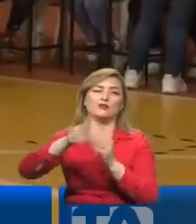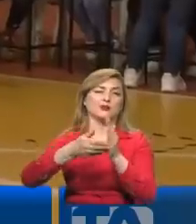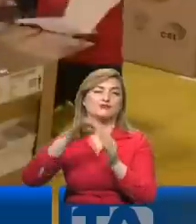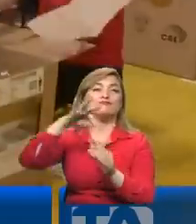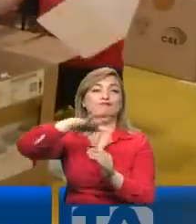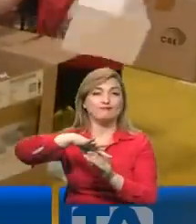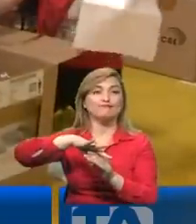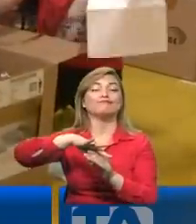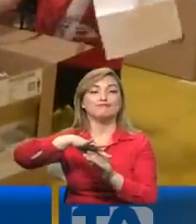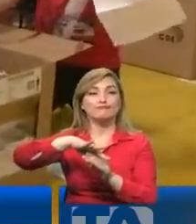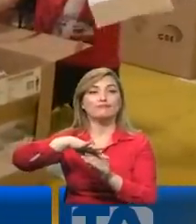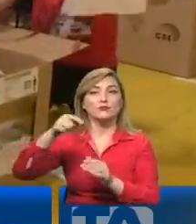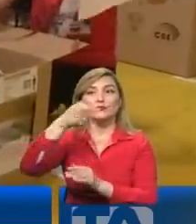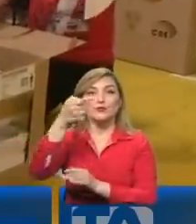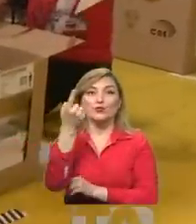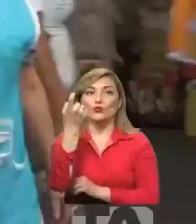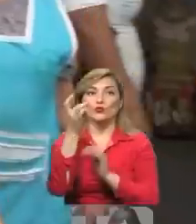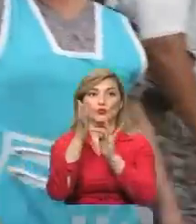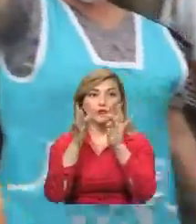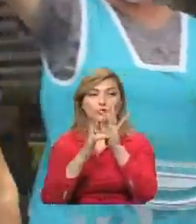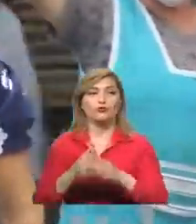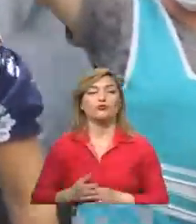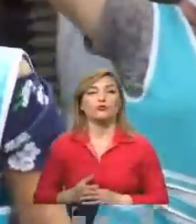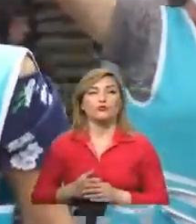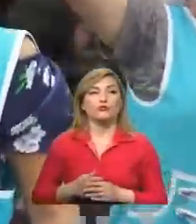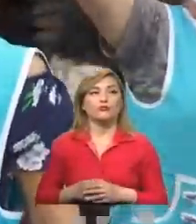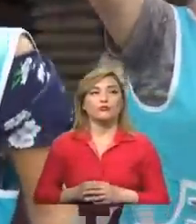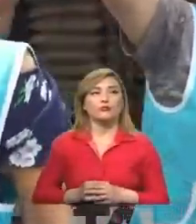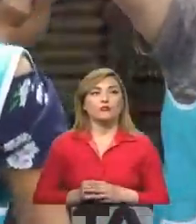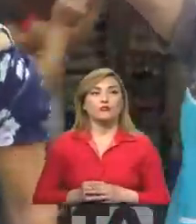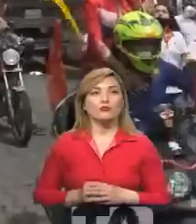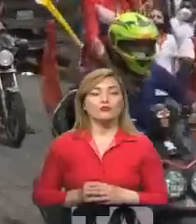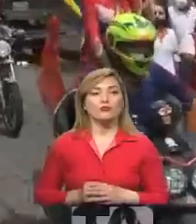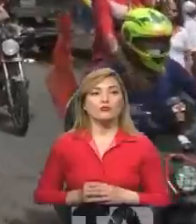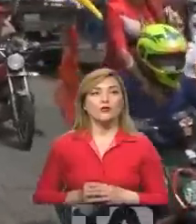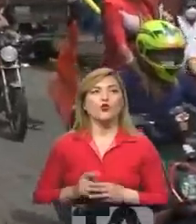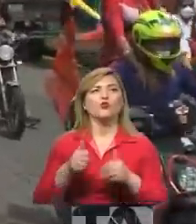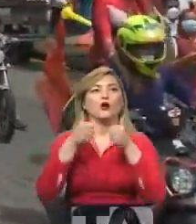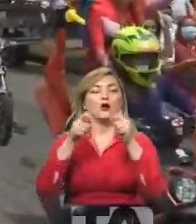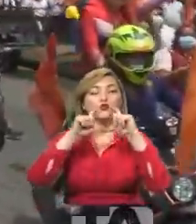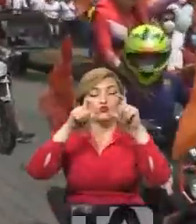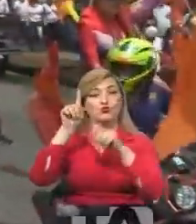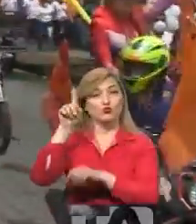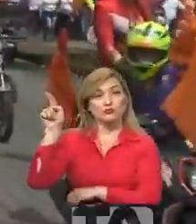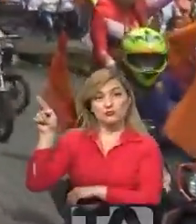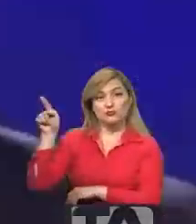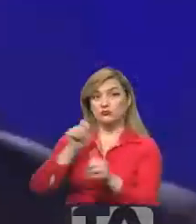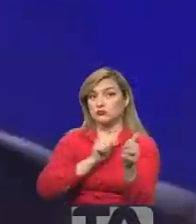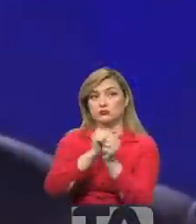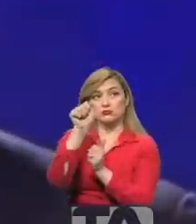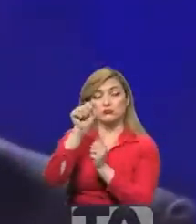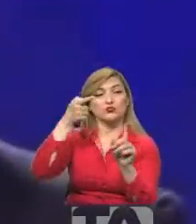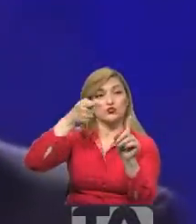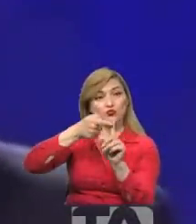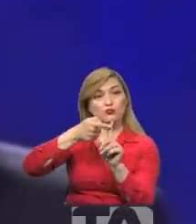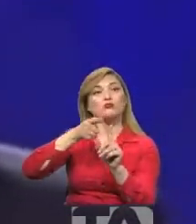para una segunda vuelta el próximo 11 de abril. Hasta ahora, el único finalista en la contienda electoral es el candidato del correísmo, Andrés Arauz, que